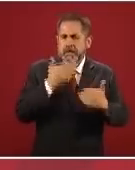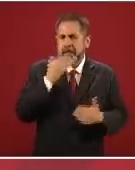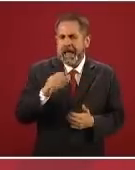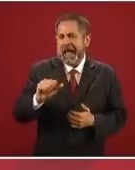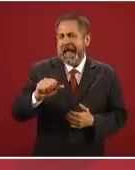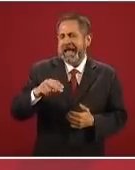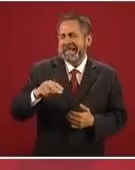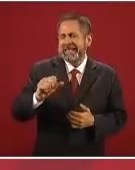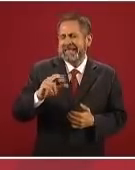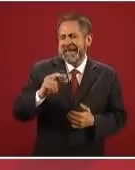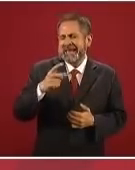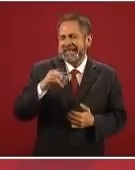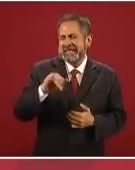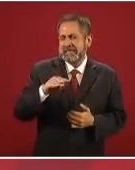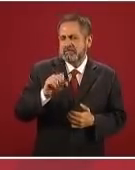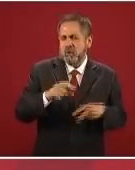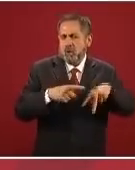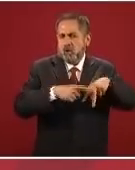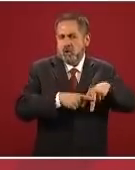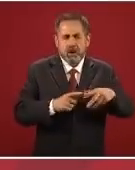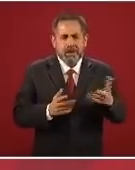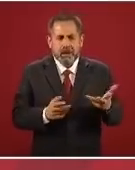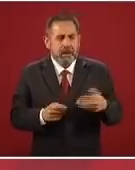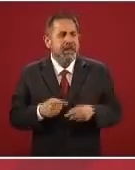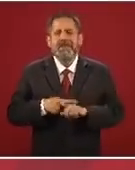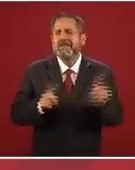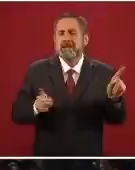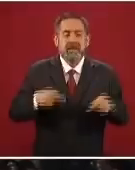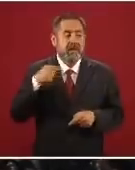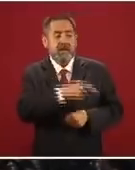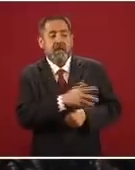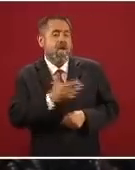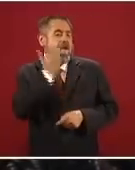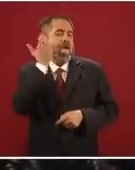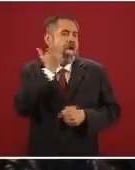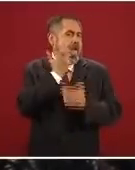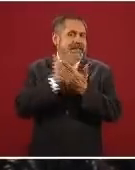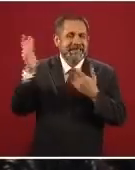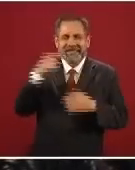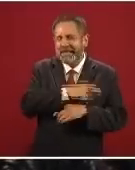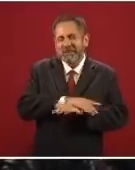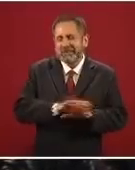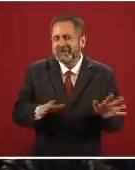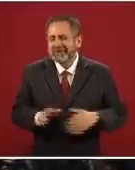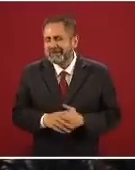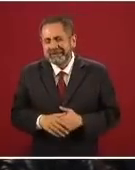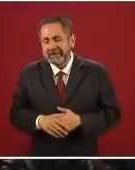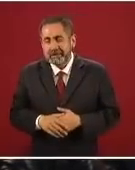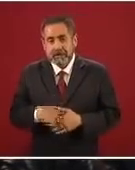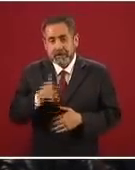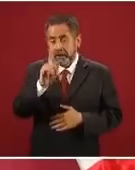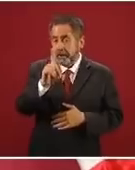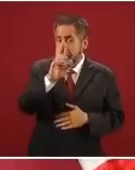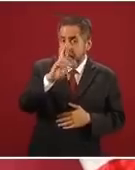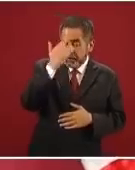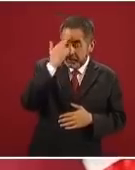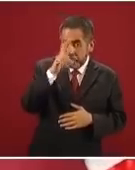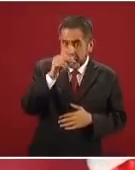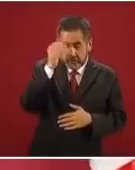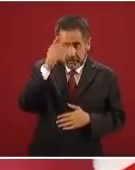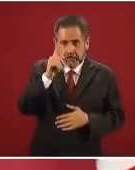Estos son grupos extremistas, y no se olviden que